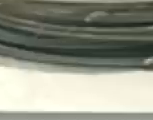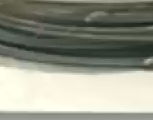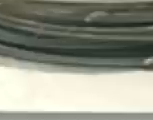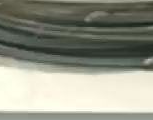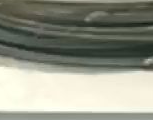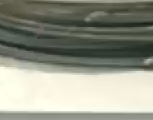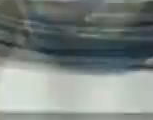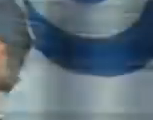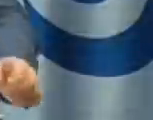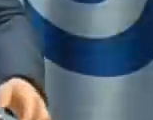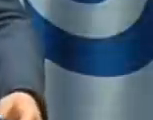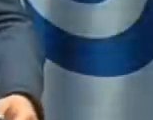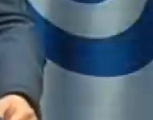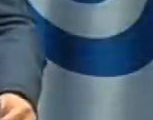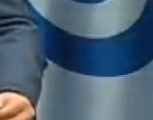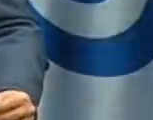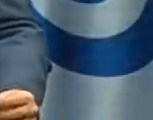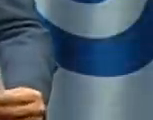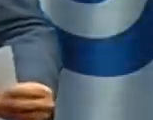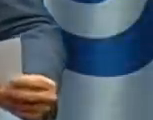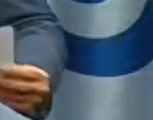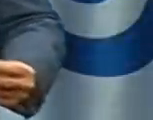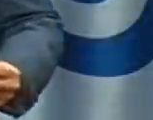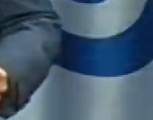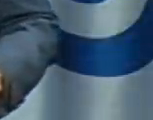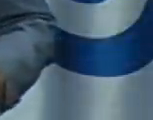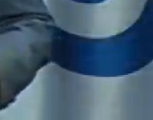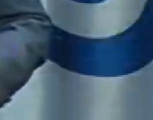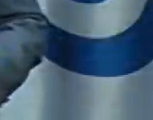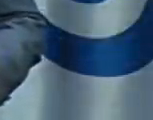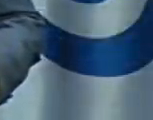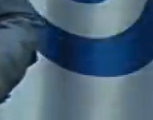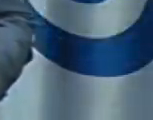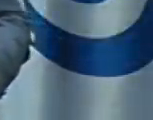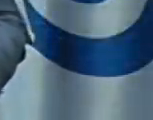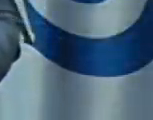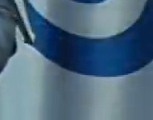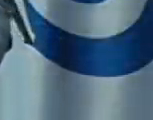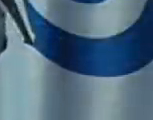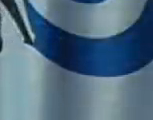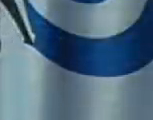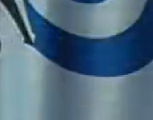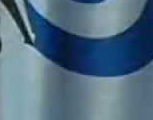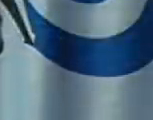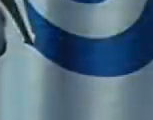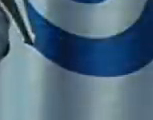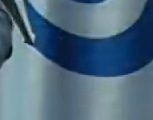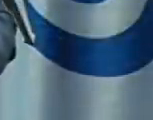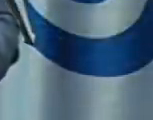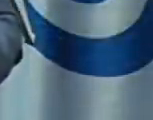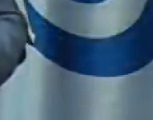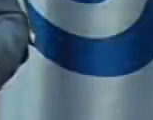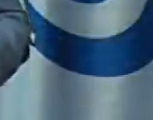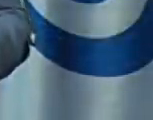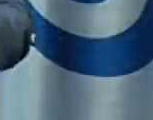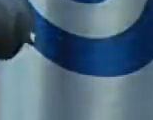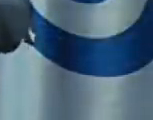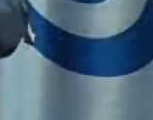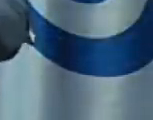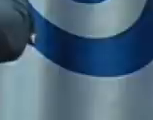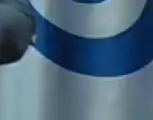de esta acción. Contra estas personas, todo el peso de la ley. ¿Qué van a decir? ¿Que estaban ellos jugando? No. Obviamente